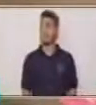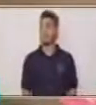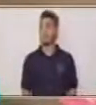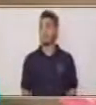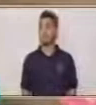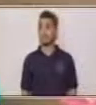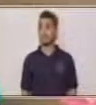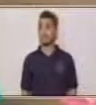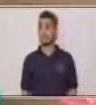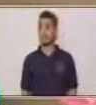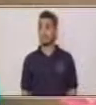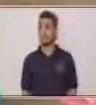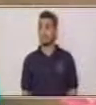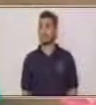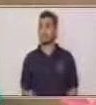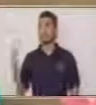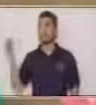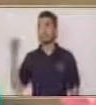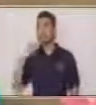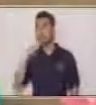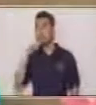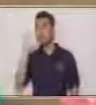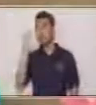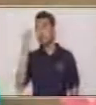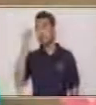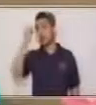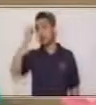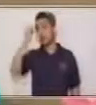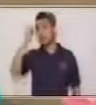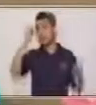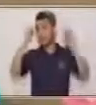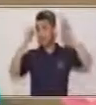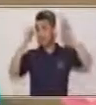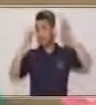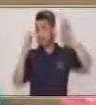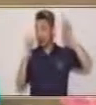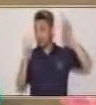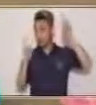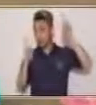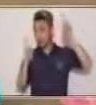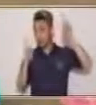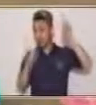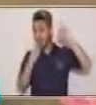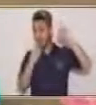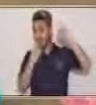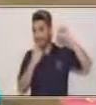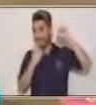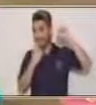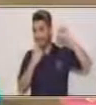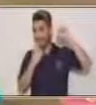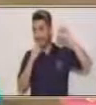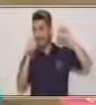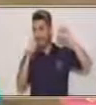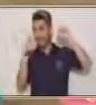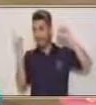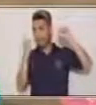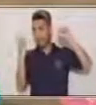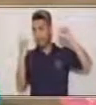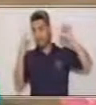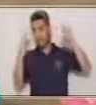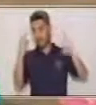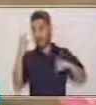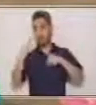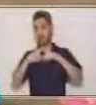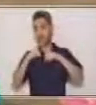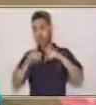Y acá tenemos un número imaginario que es el número 1. Ese no lo debes olvidar porque es muy importante para la suma del